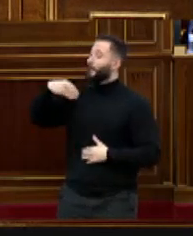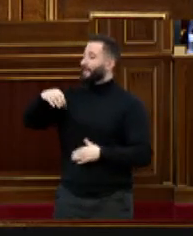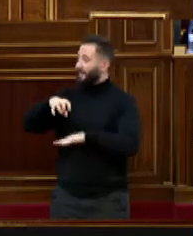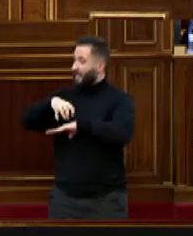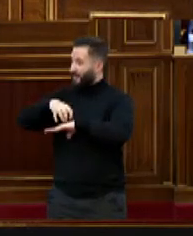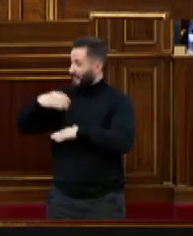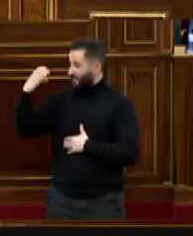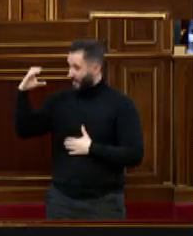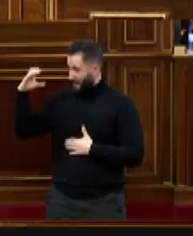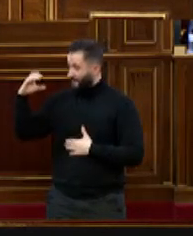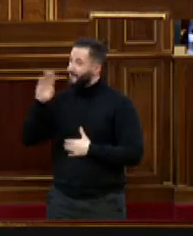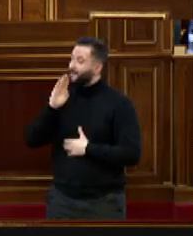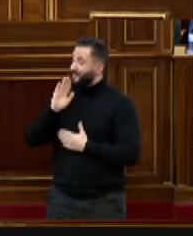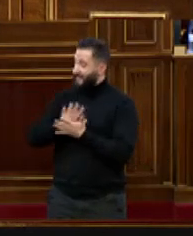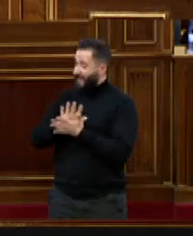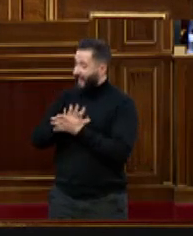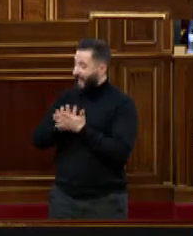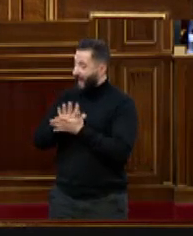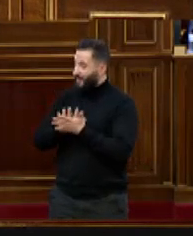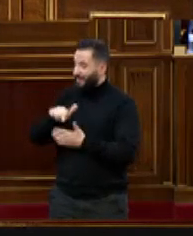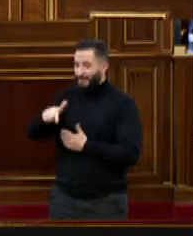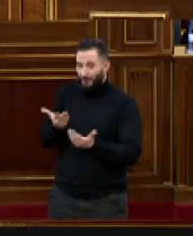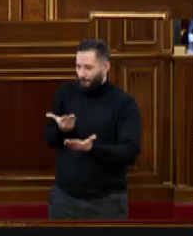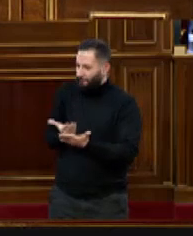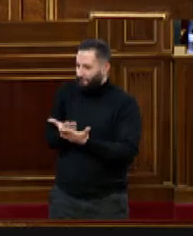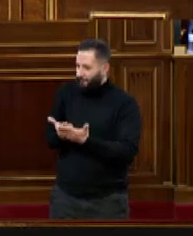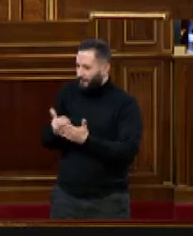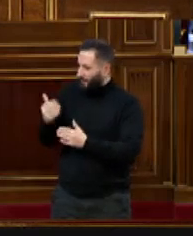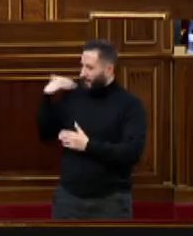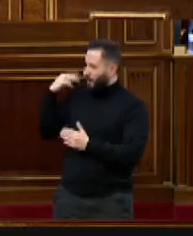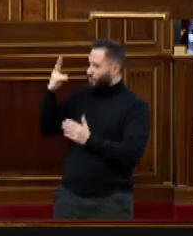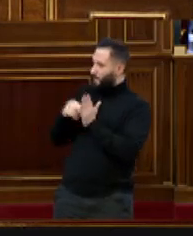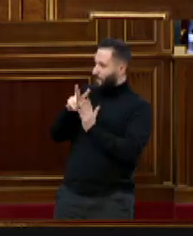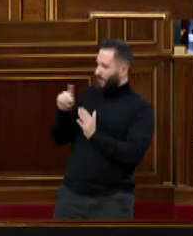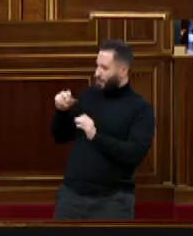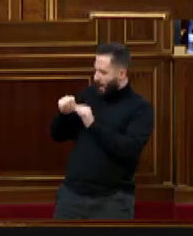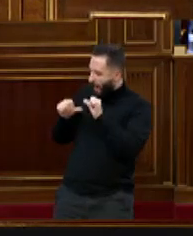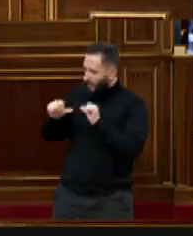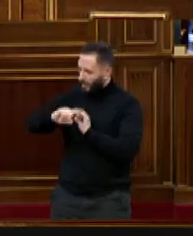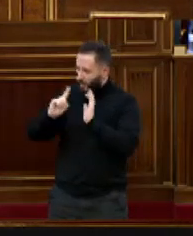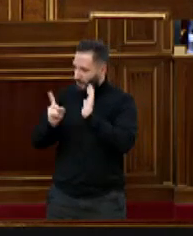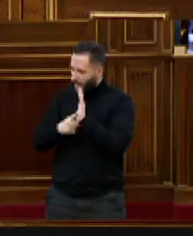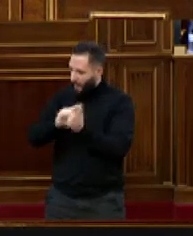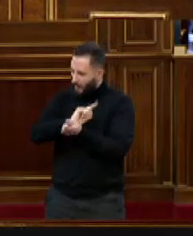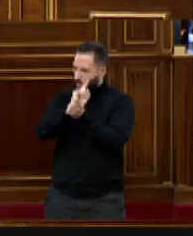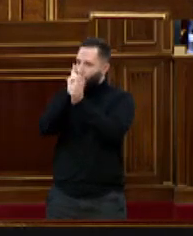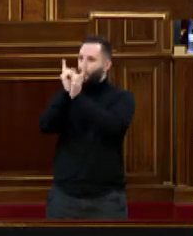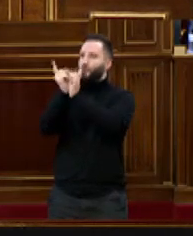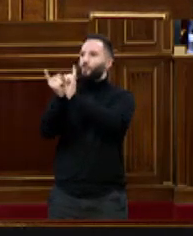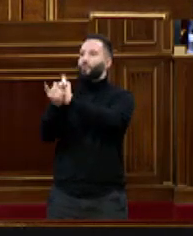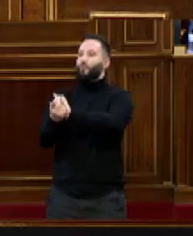ha sido realmente un verdadero instigador también de esta de todo este cambio no el fermi ha sido la plataforma política que ha hecho que ha tejido